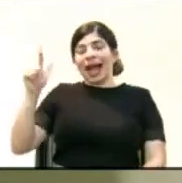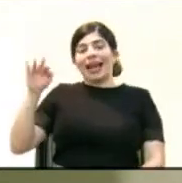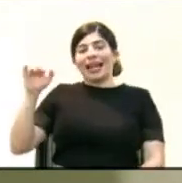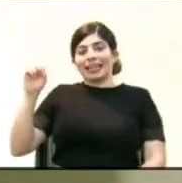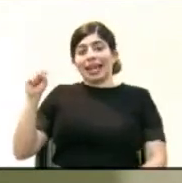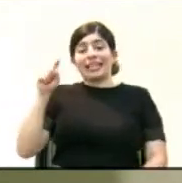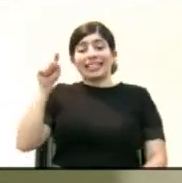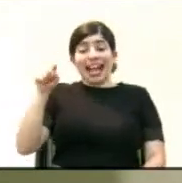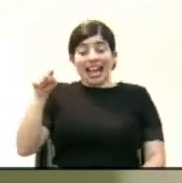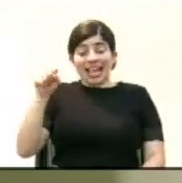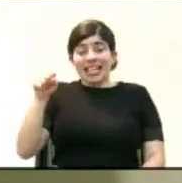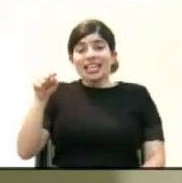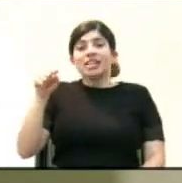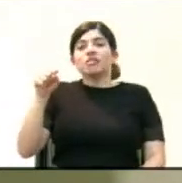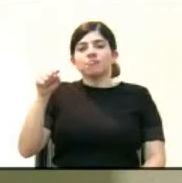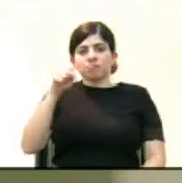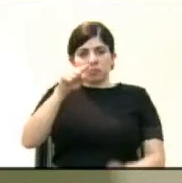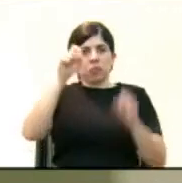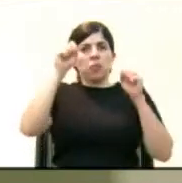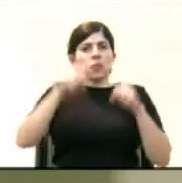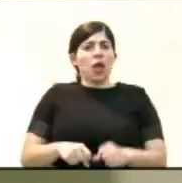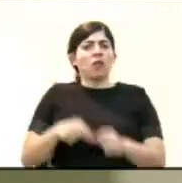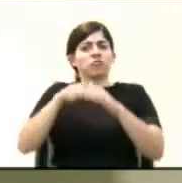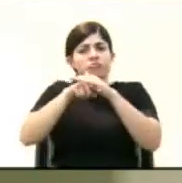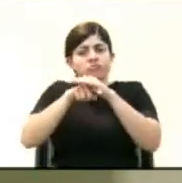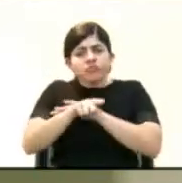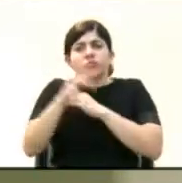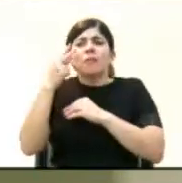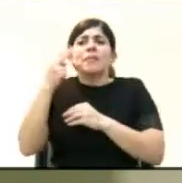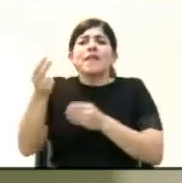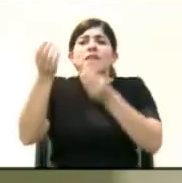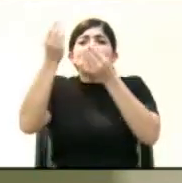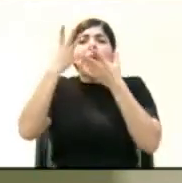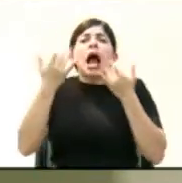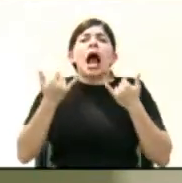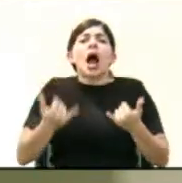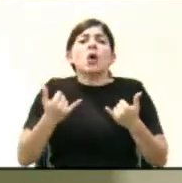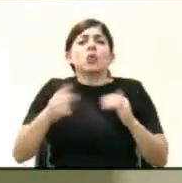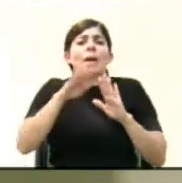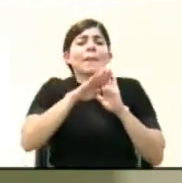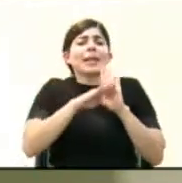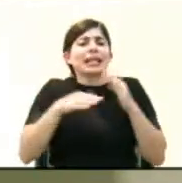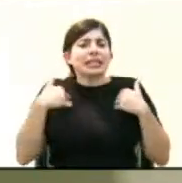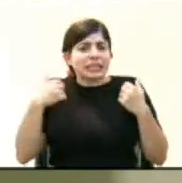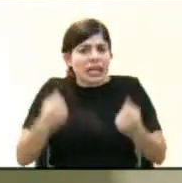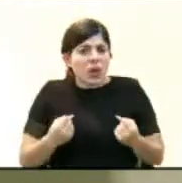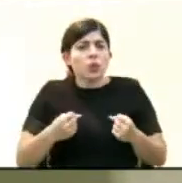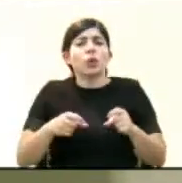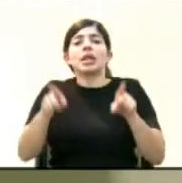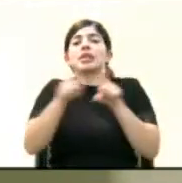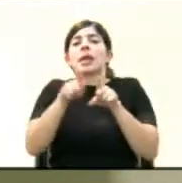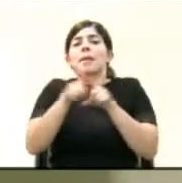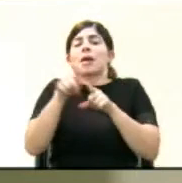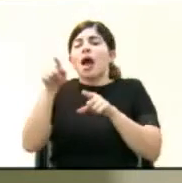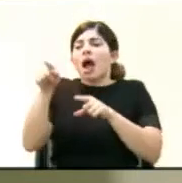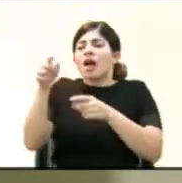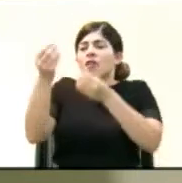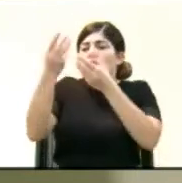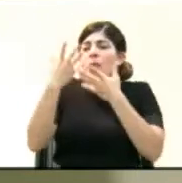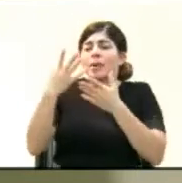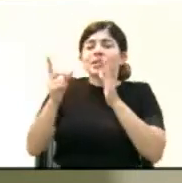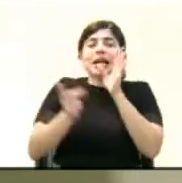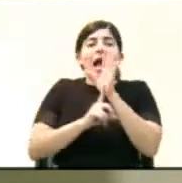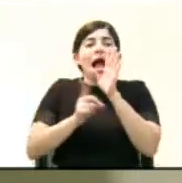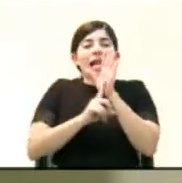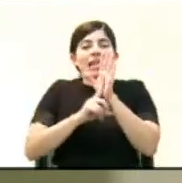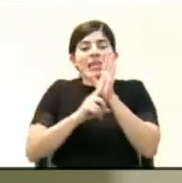presidencia.go.cr/inclinada-alertas, el sitio donde se puede encontrar toda la actualización de las medidas sanitarias, así también como las